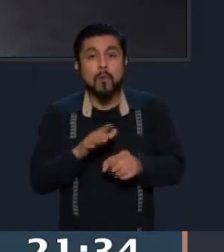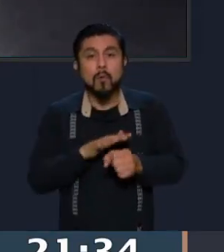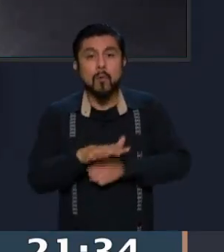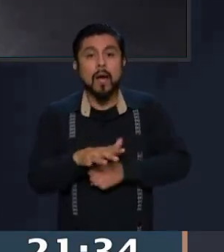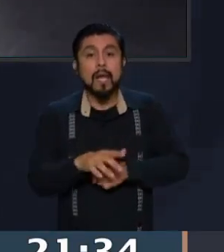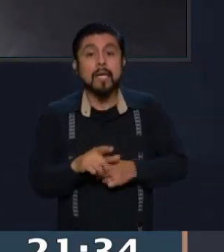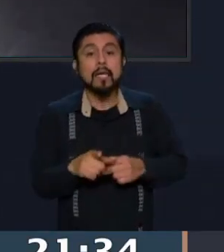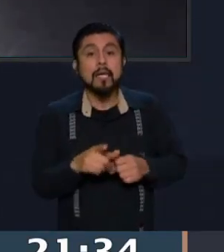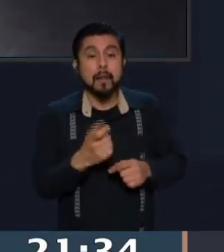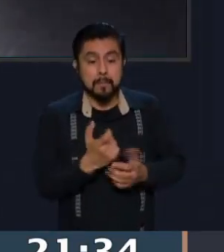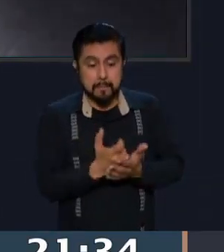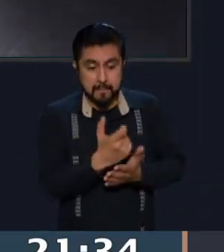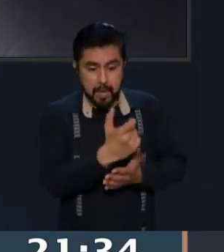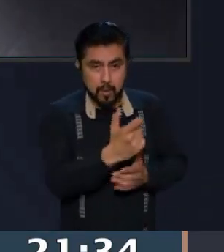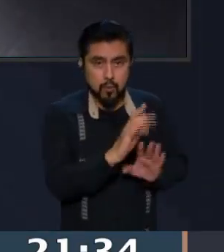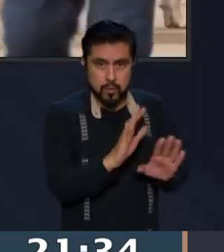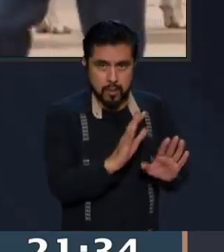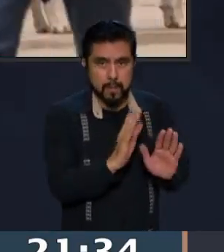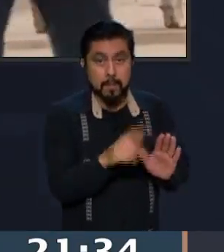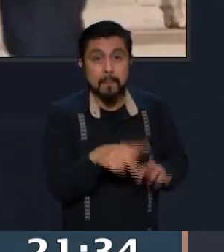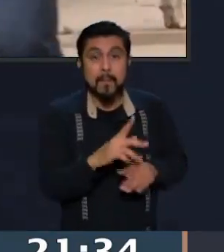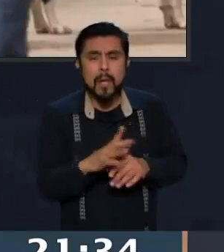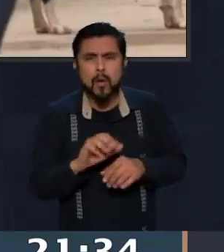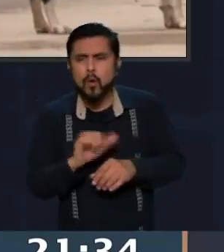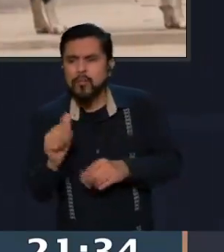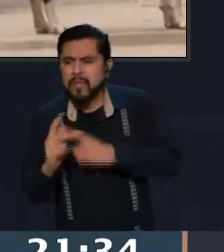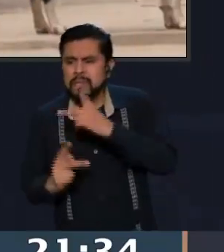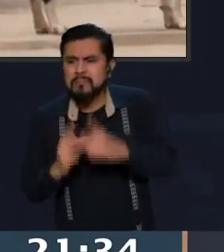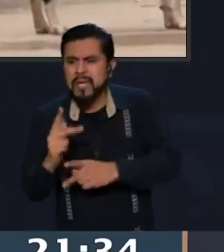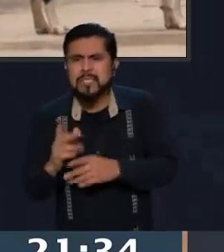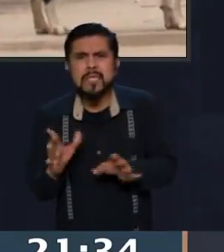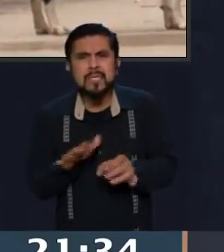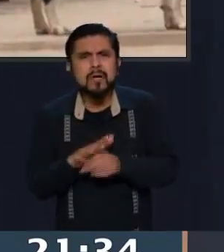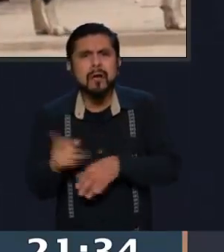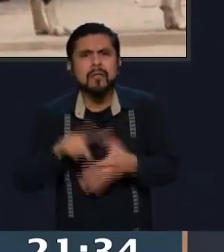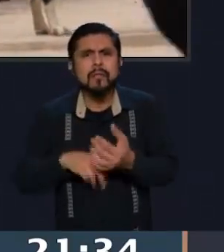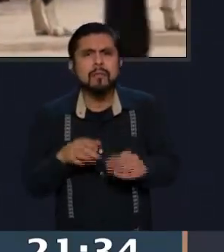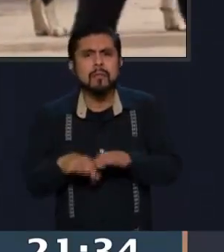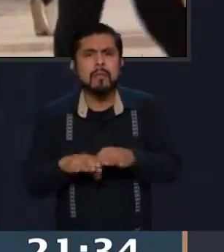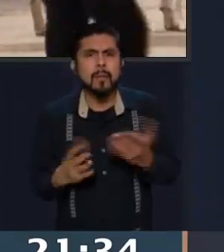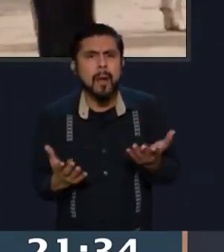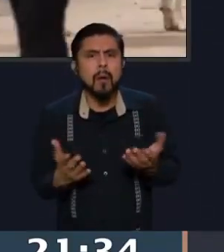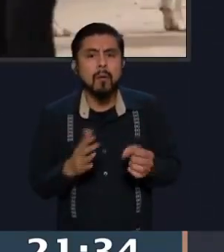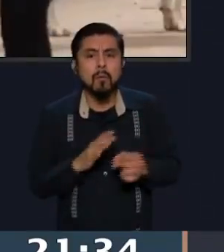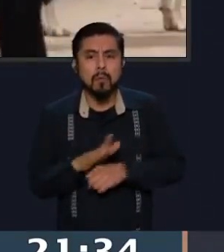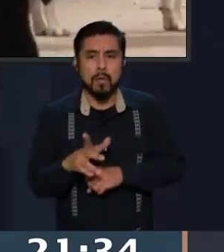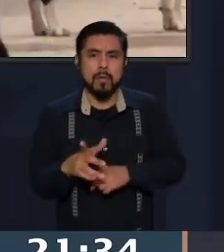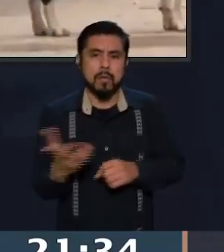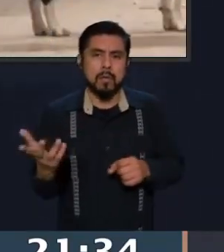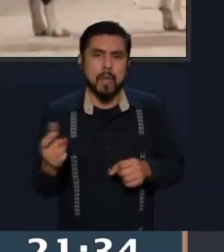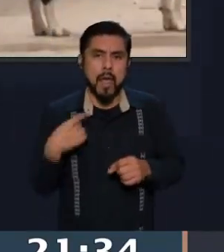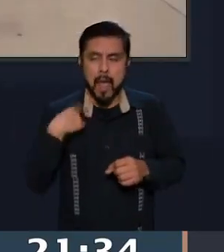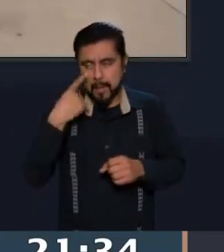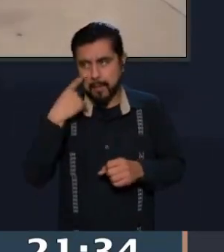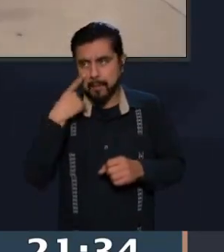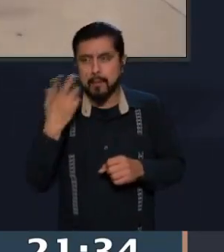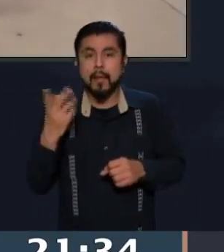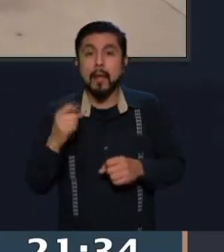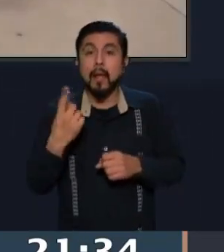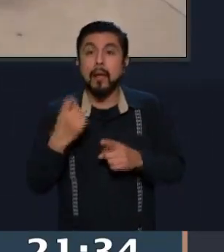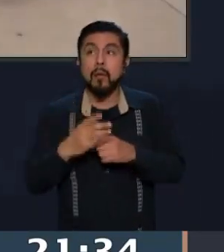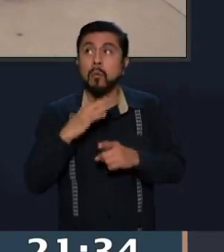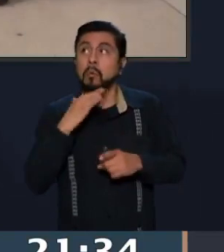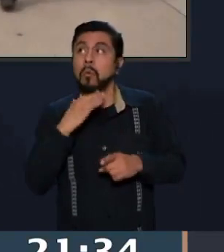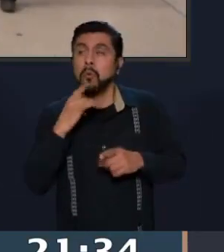con las condiciones laborales y ojo, y aquí sí, pues con la pena, ¿no? Pues al que le toque el zape, pero hace